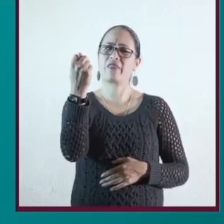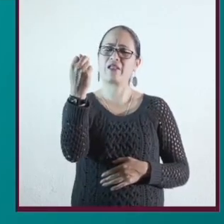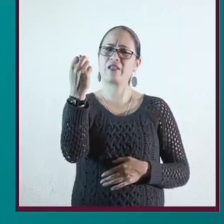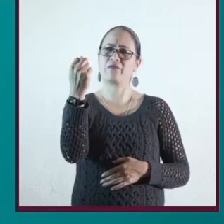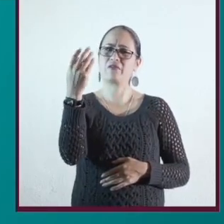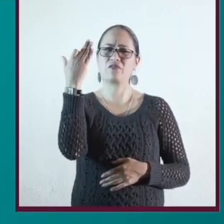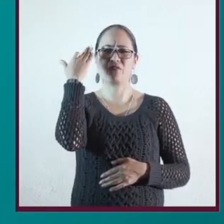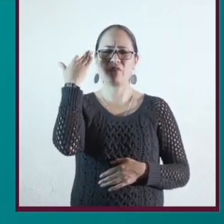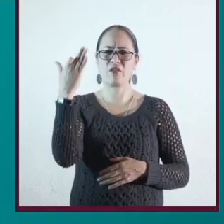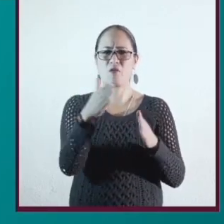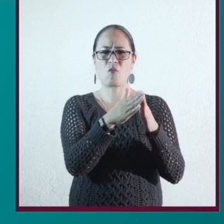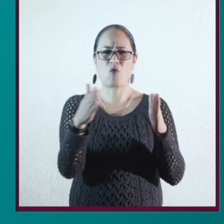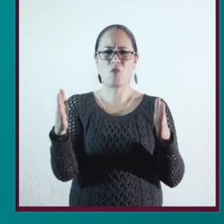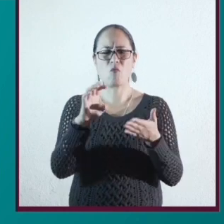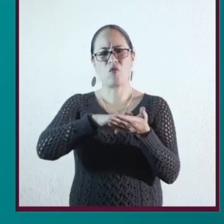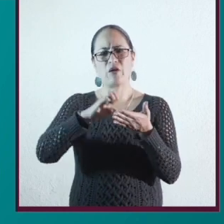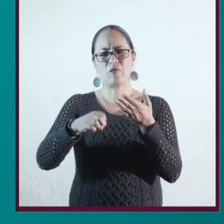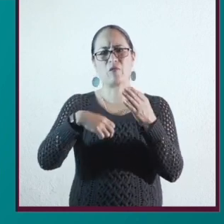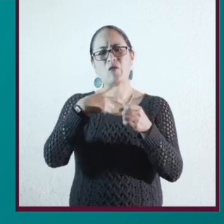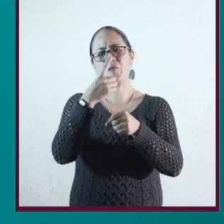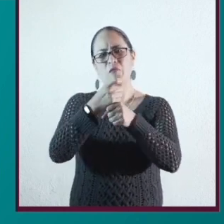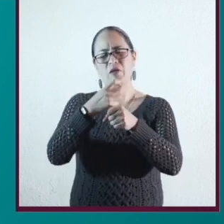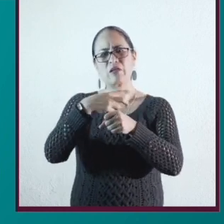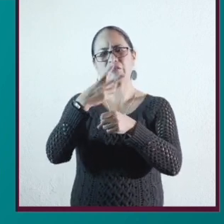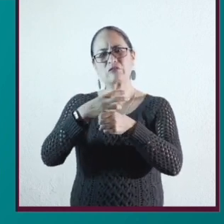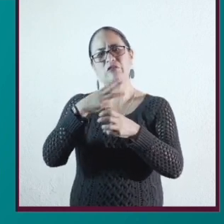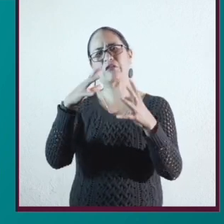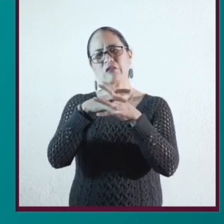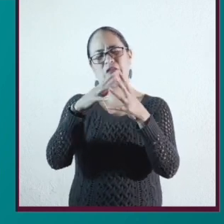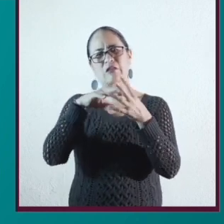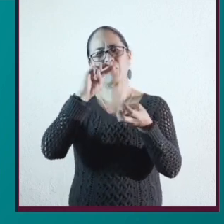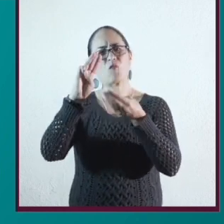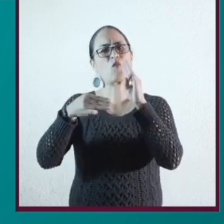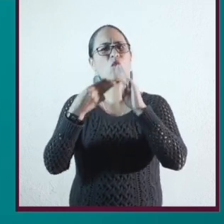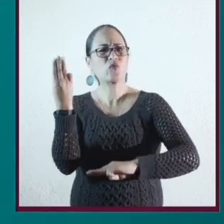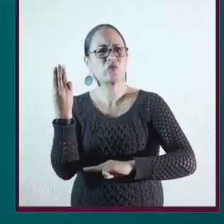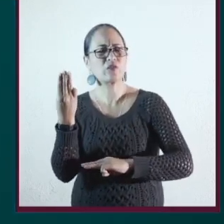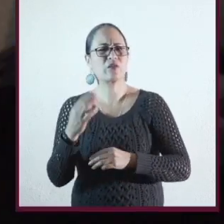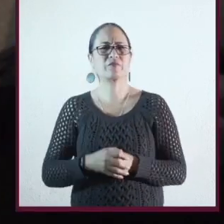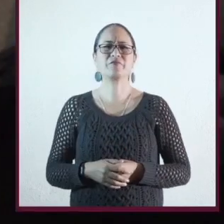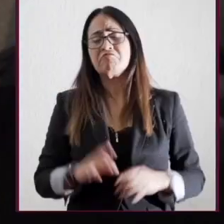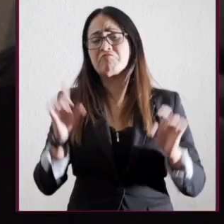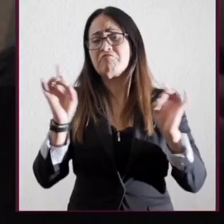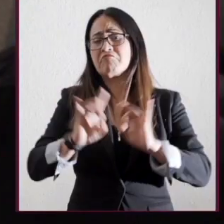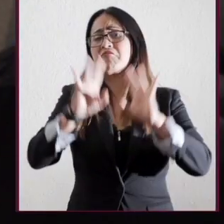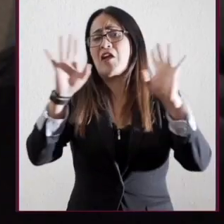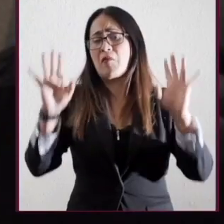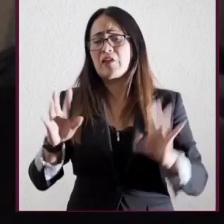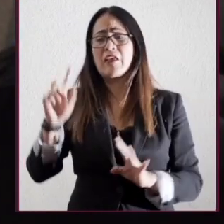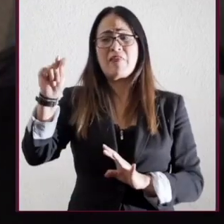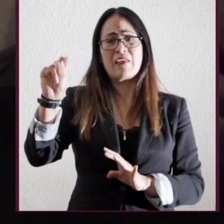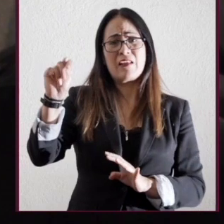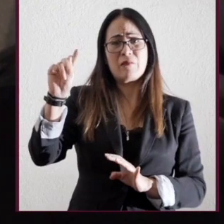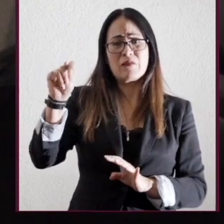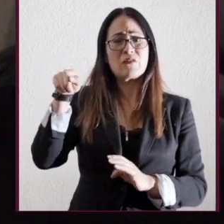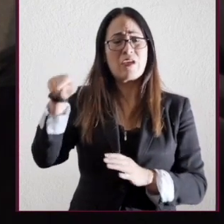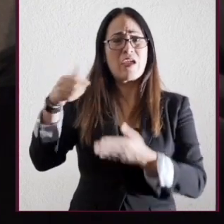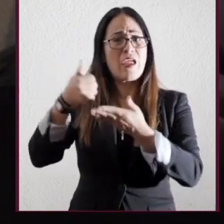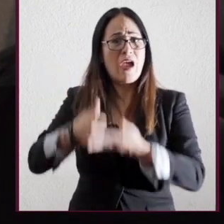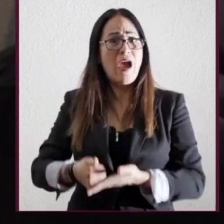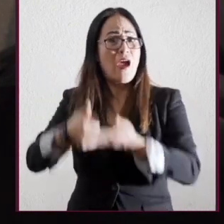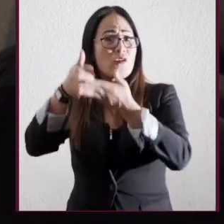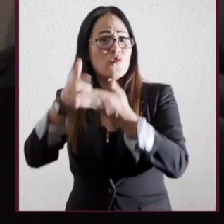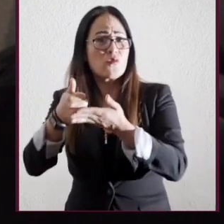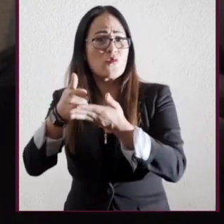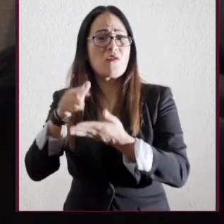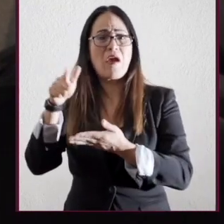la importancia de la televisión como medio de comunicación de masas en nuestro país en el siglo XX? En algún momento la televisión sirvió como un